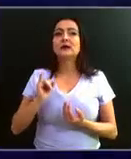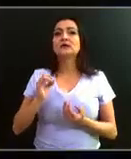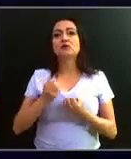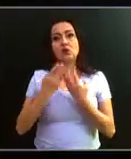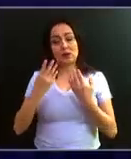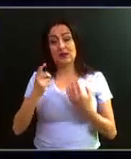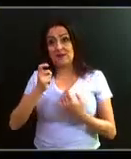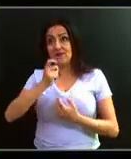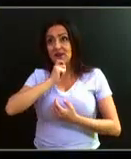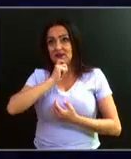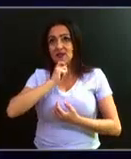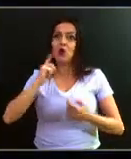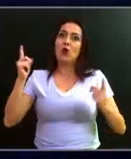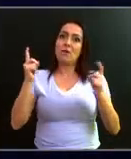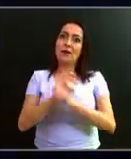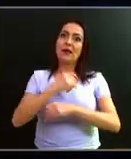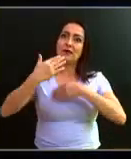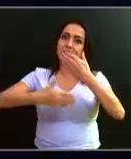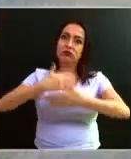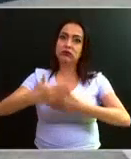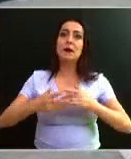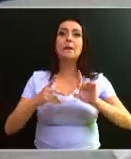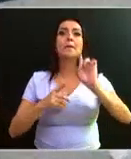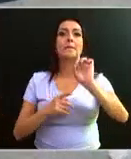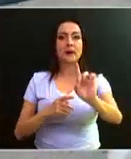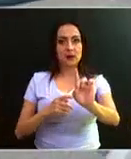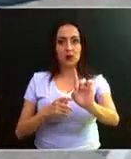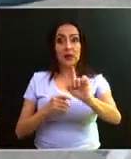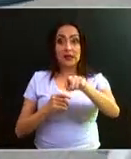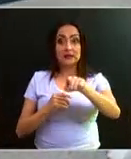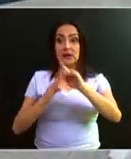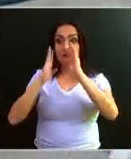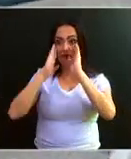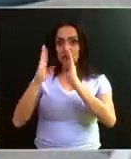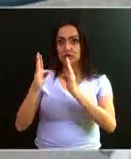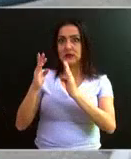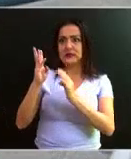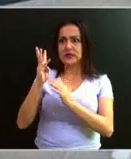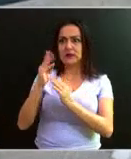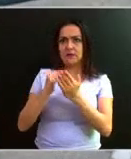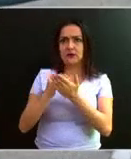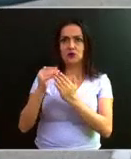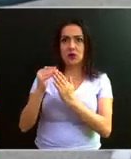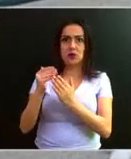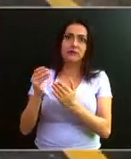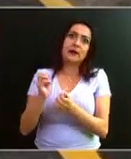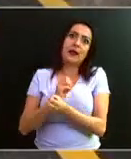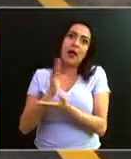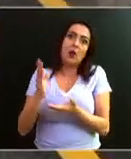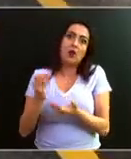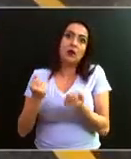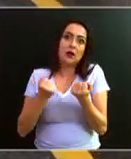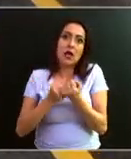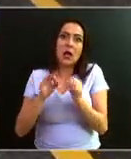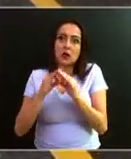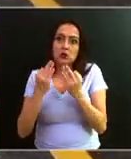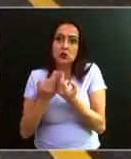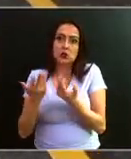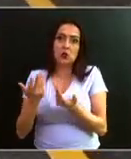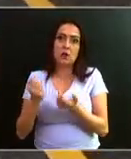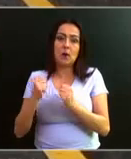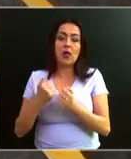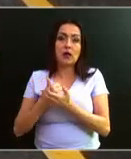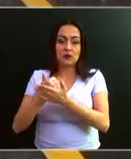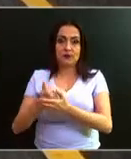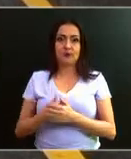sumamente difícil y complicada de sobrellevar, pero que esta cobertura de 6 millones de colones, por supuesto, que a estas familias puede